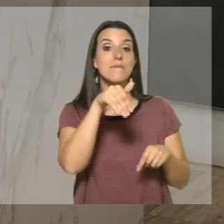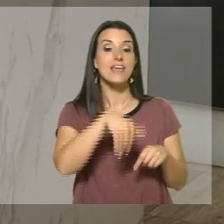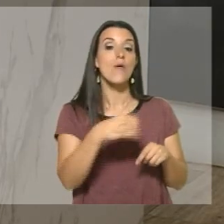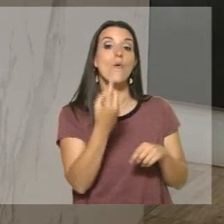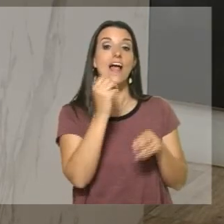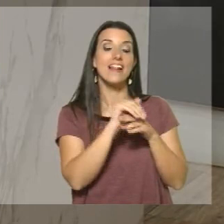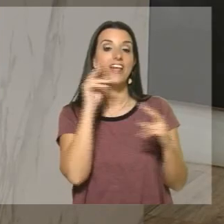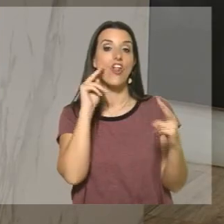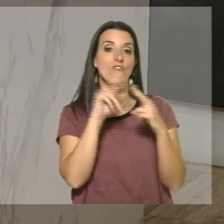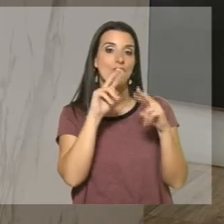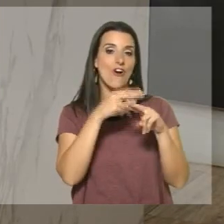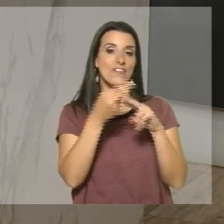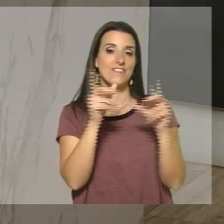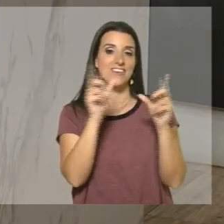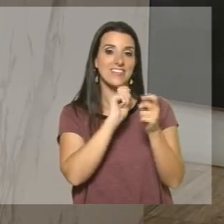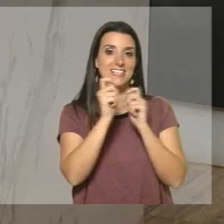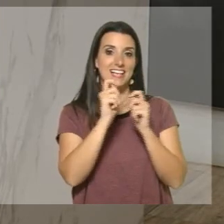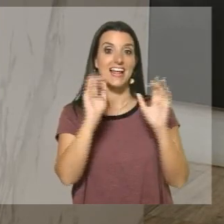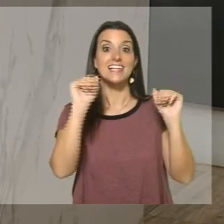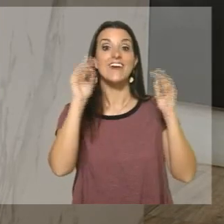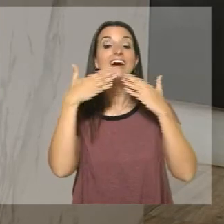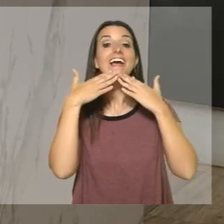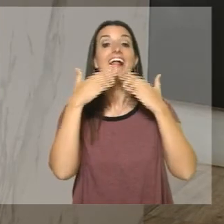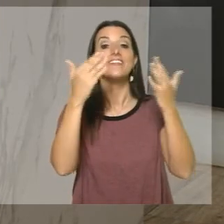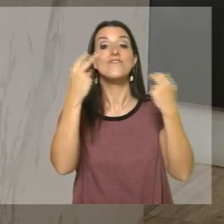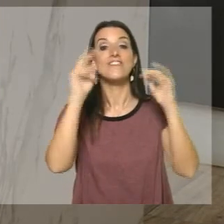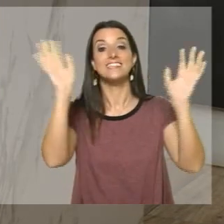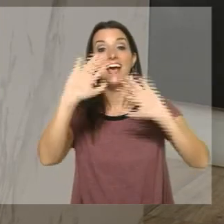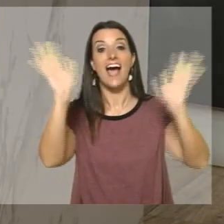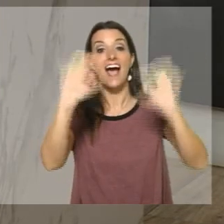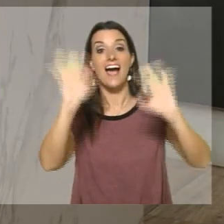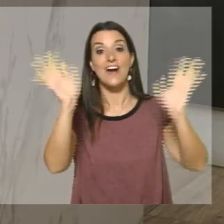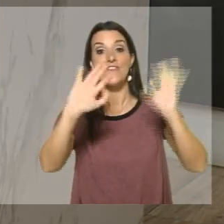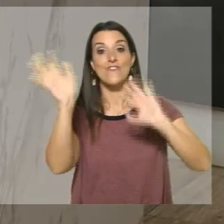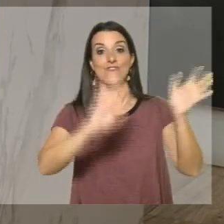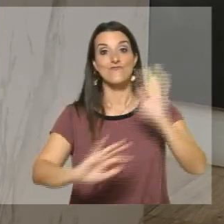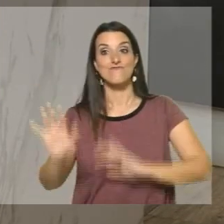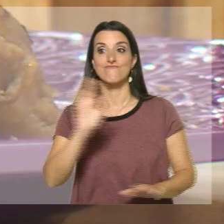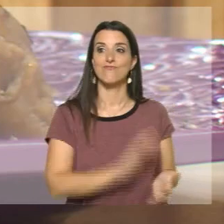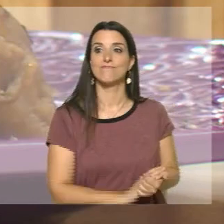una nos reencontramos con más Basta de Chacharos. Gracias por estar ahí. Chaucito, nos vemos. Chau.